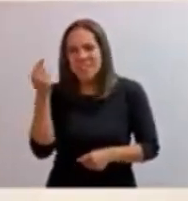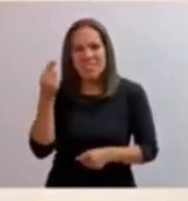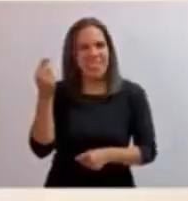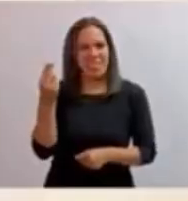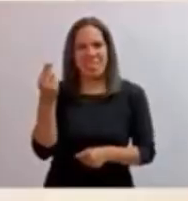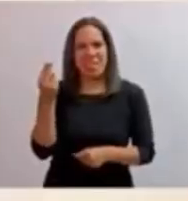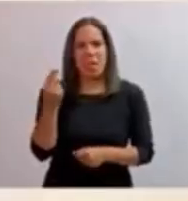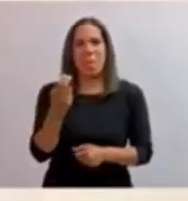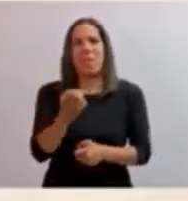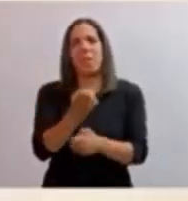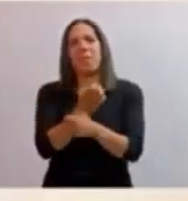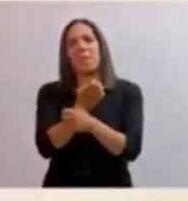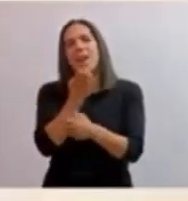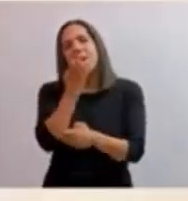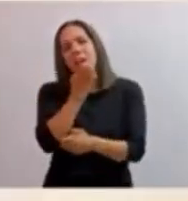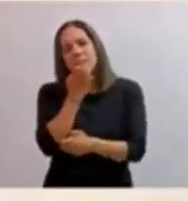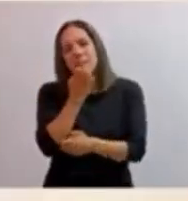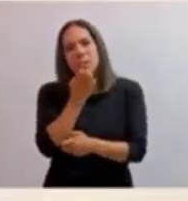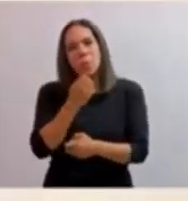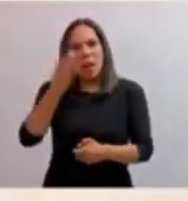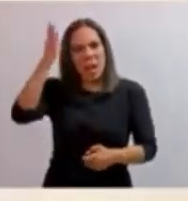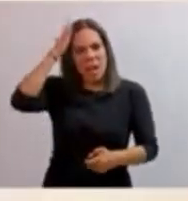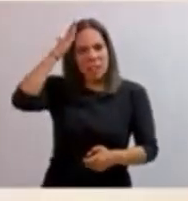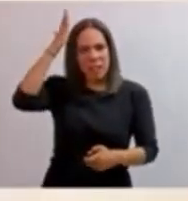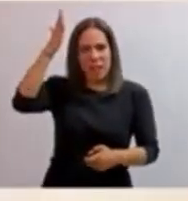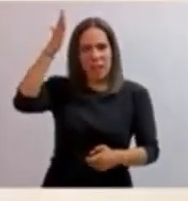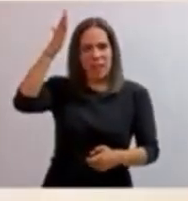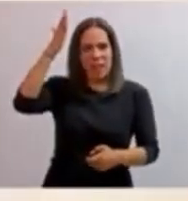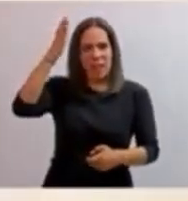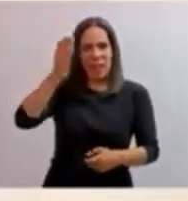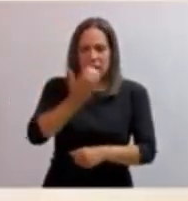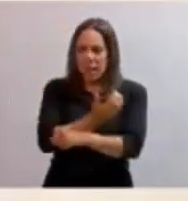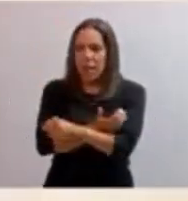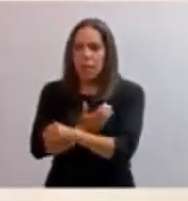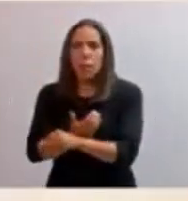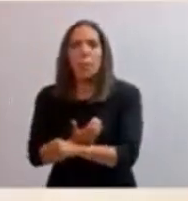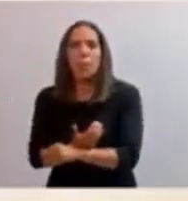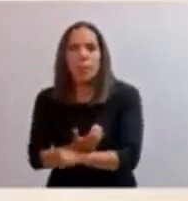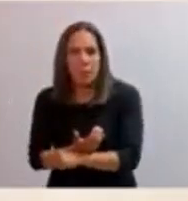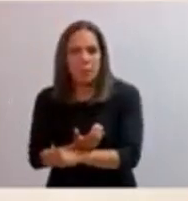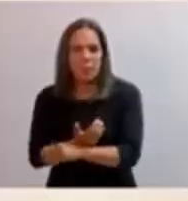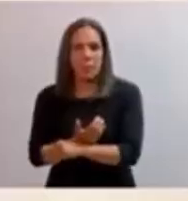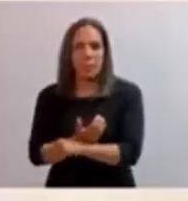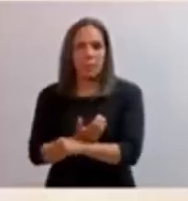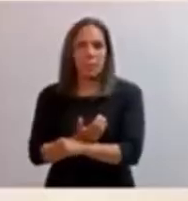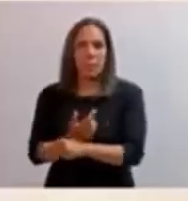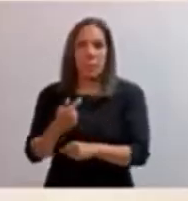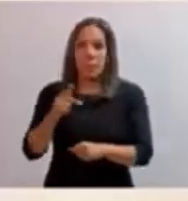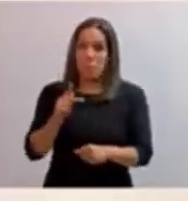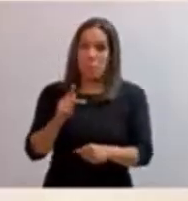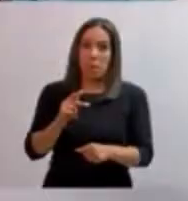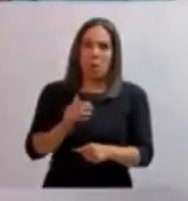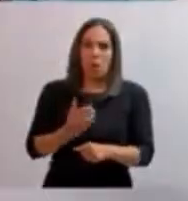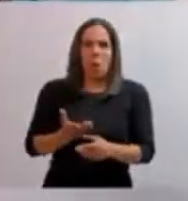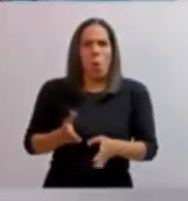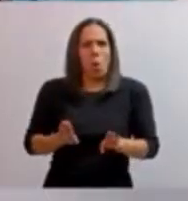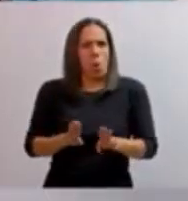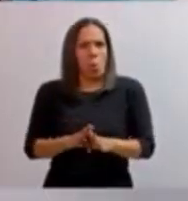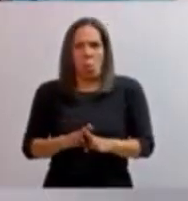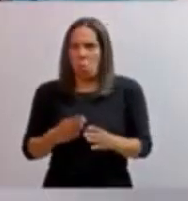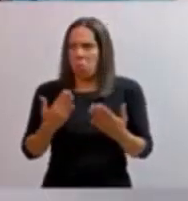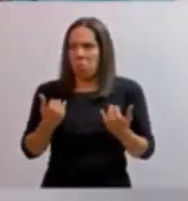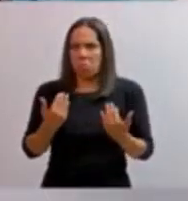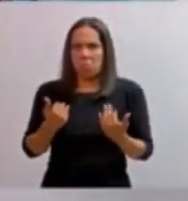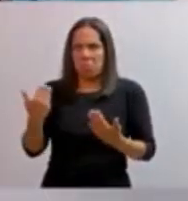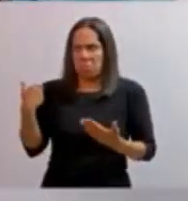directoras, era un liderazgo pedagógico, porque la cuestión administrativa sí estaba salvada, pero no había, durante 2 años no había habido